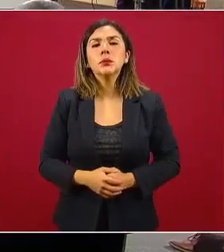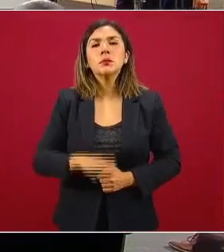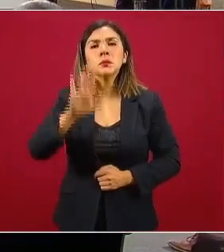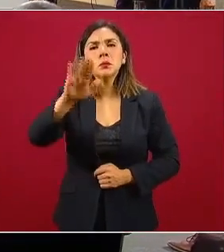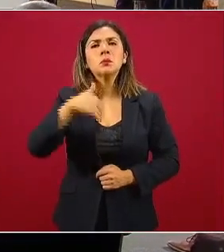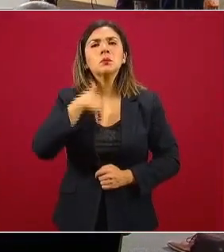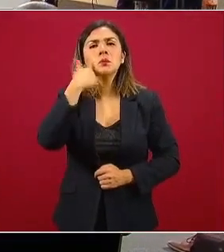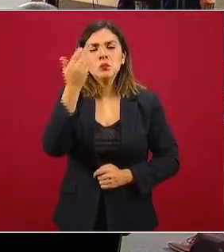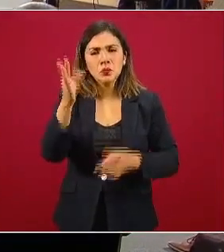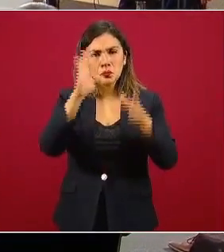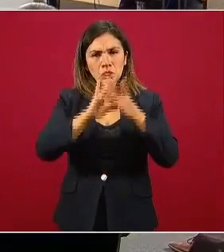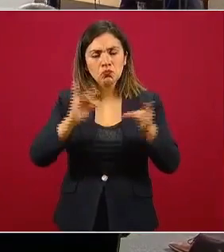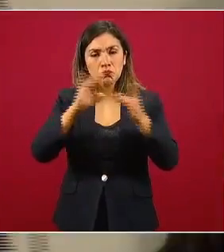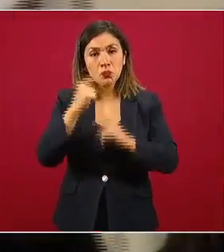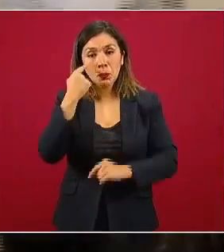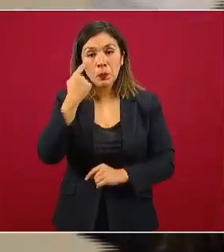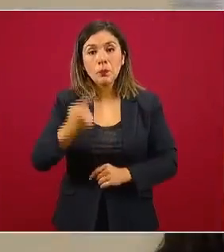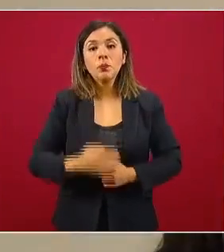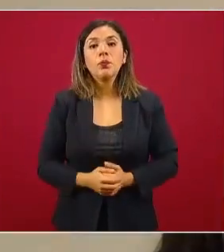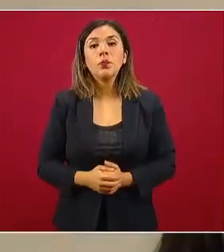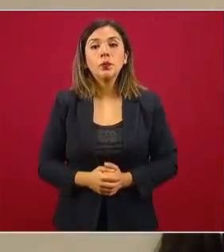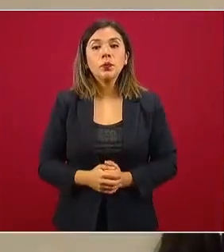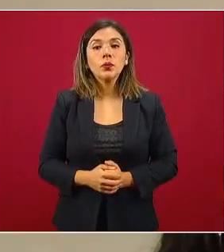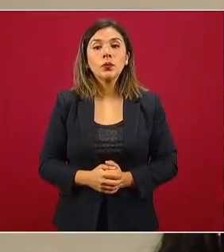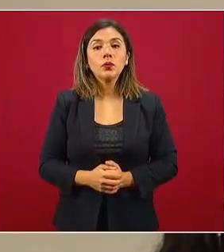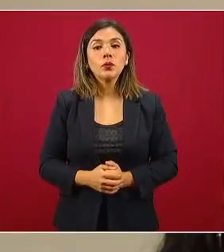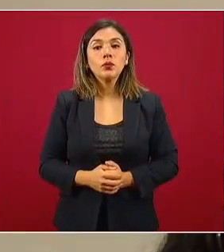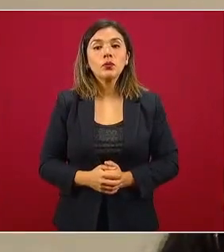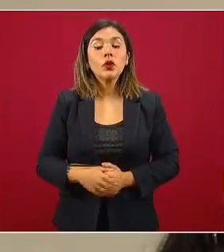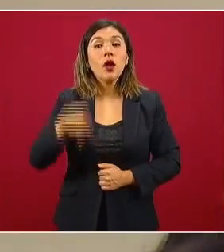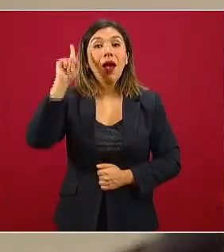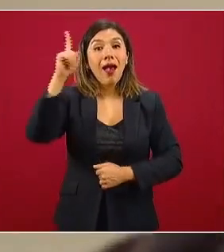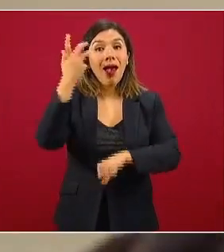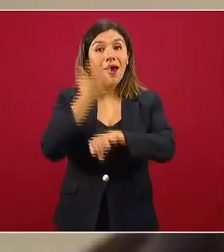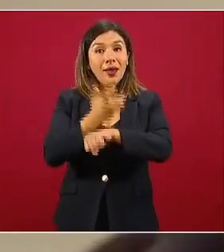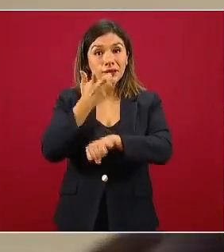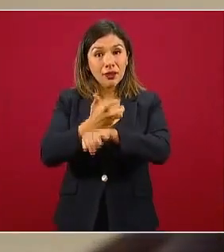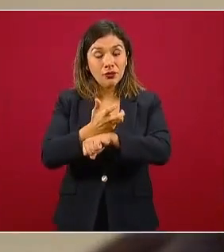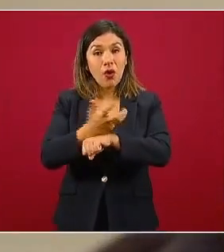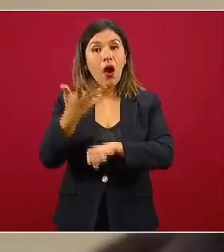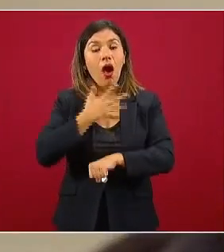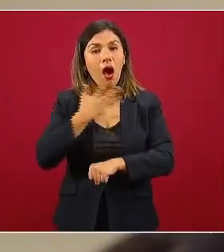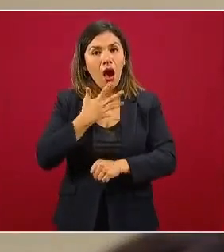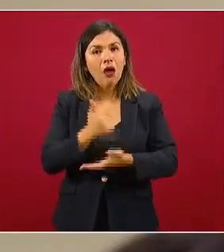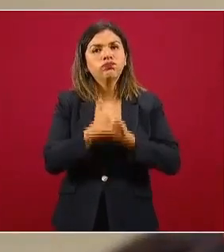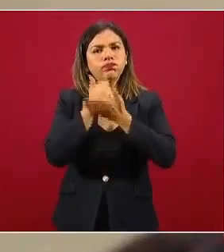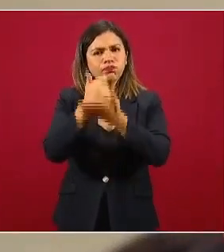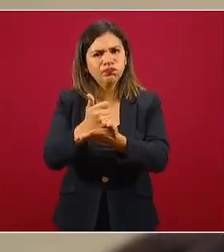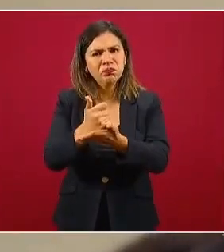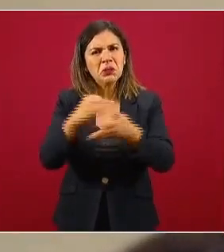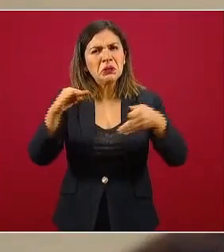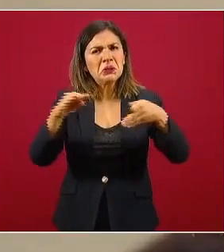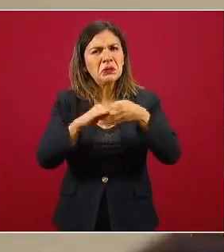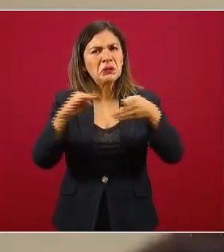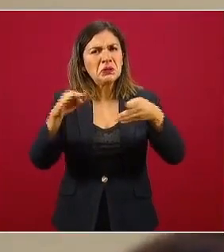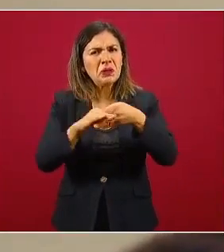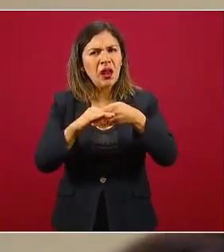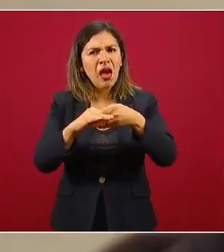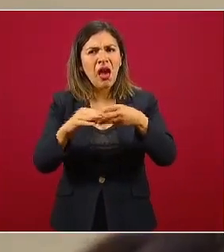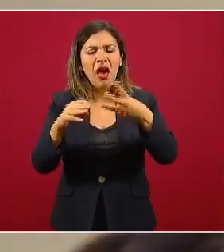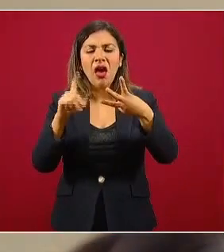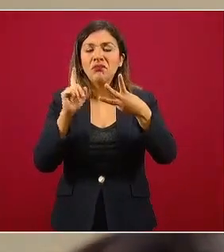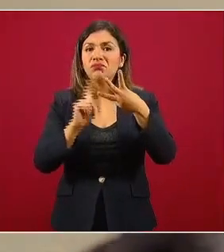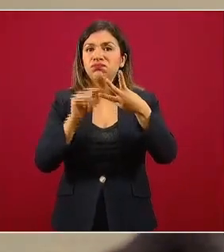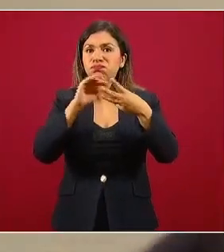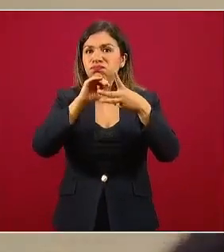quiero plantear es lo siguiente. Estados Unidos está contribuyendo con casi la tercera parte de la infección en